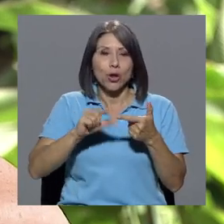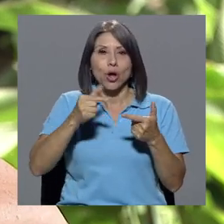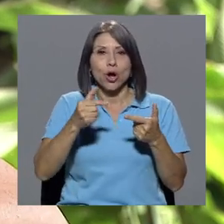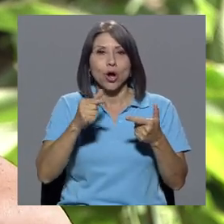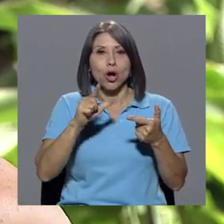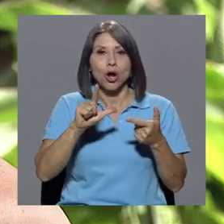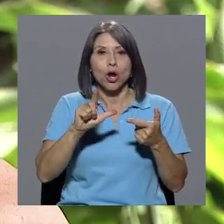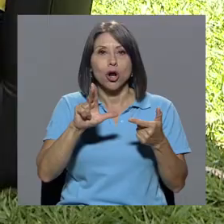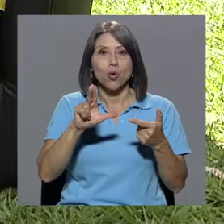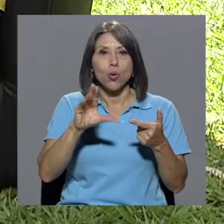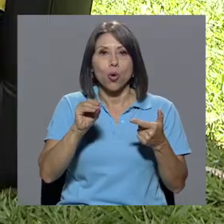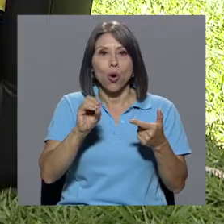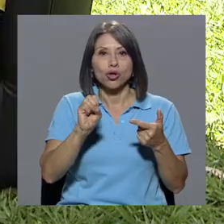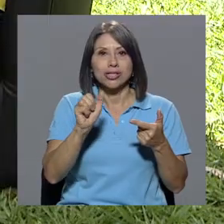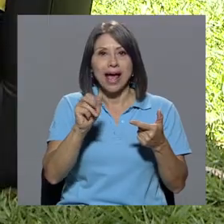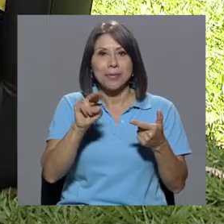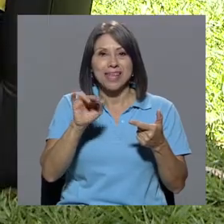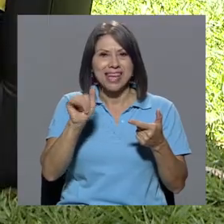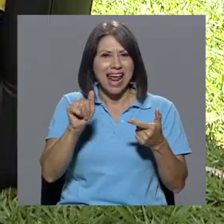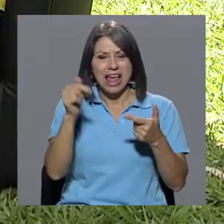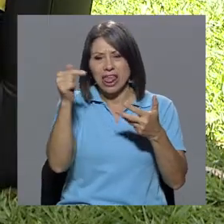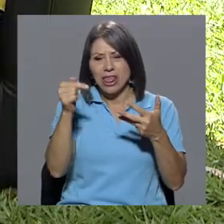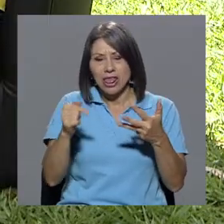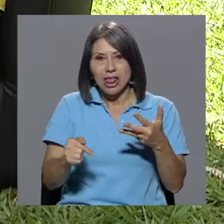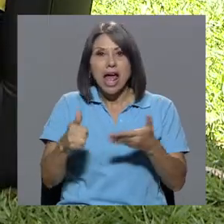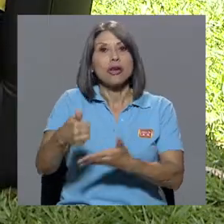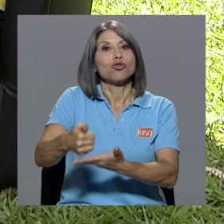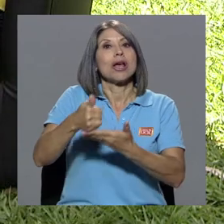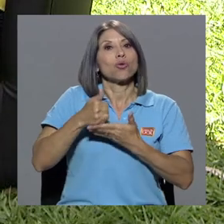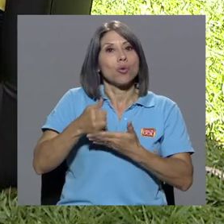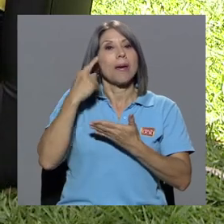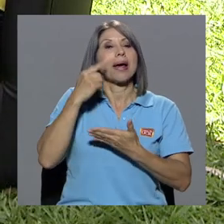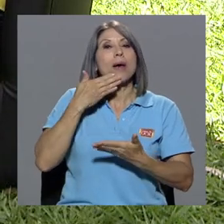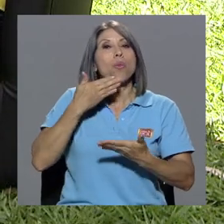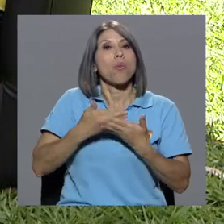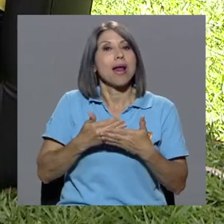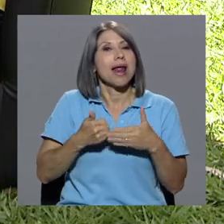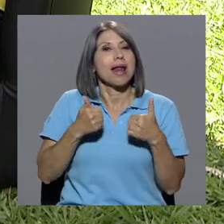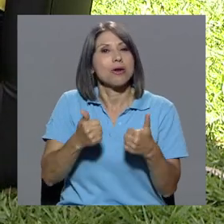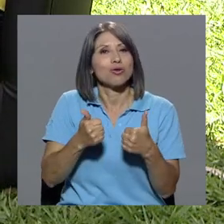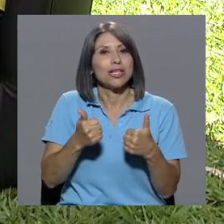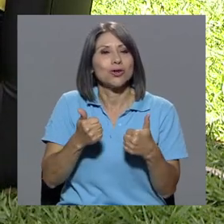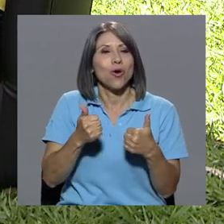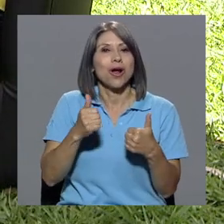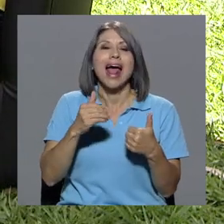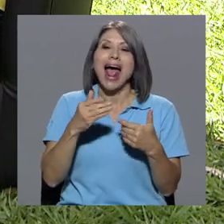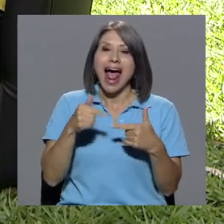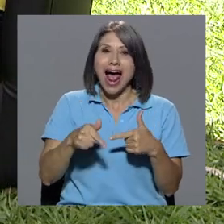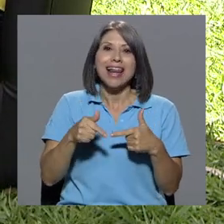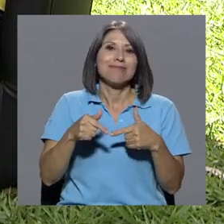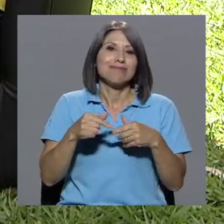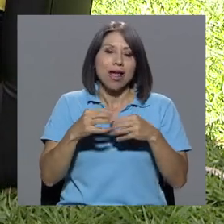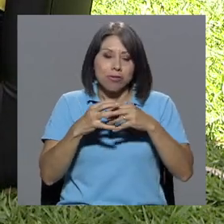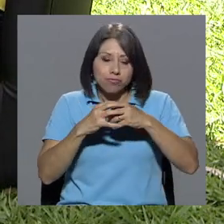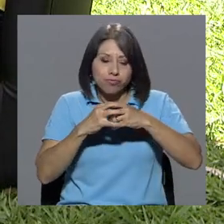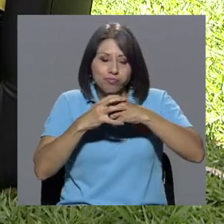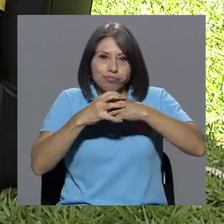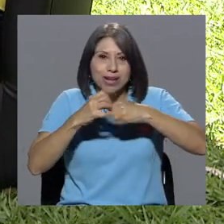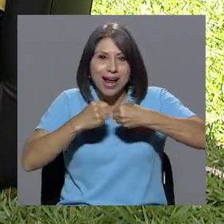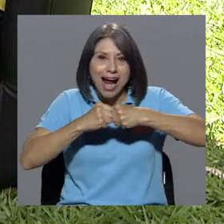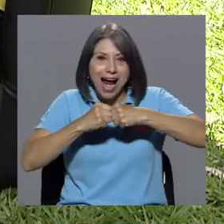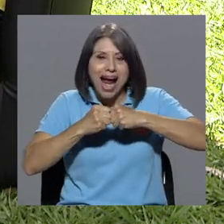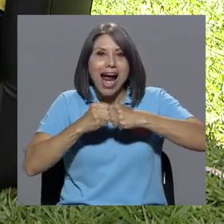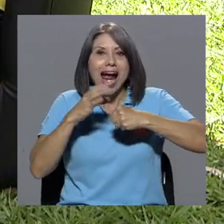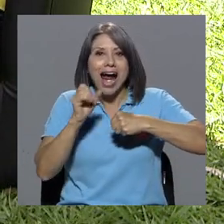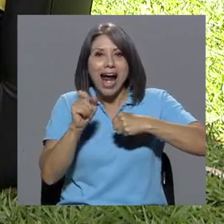glucosamina y todo esto. Eso nos ayuda a tener una buena salud, a una buena nutrición al cartílago que aún tenemos, ¿verdad? Que es importantísimo.